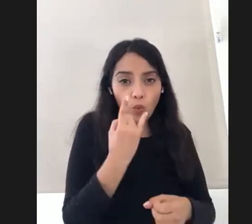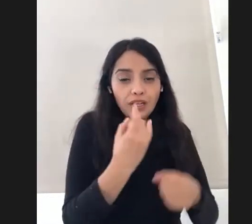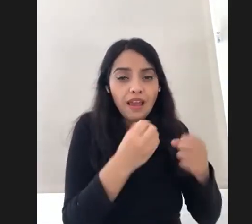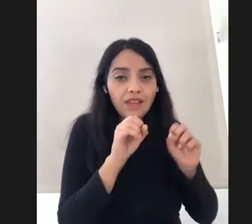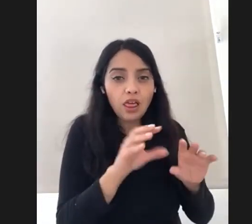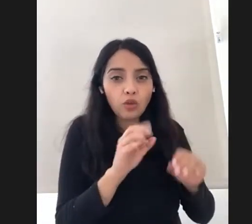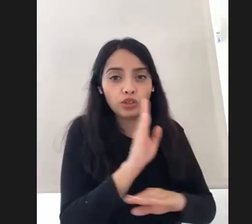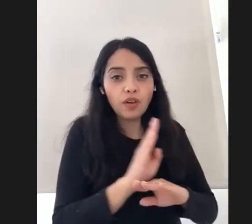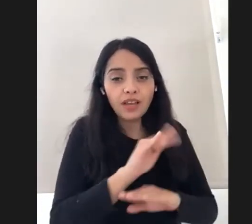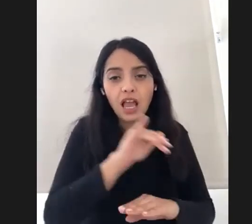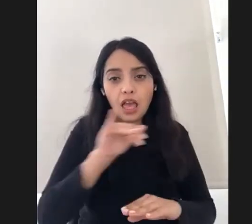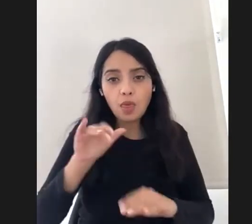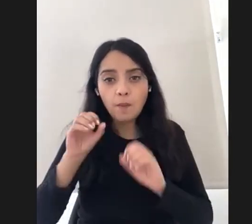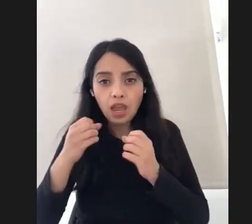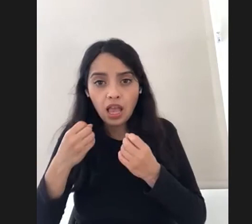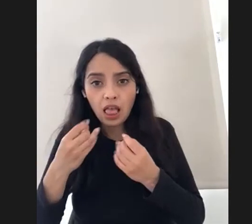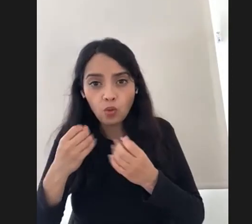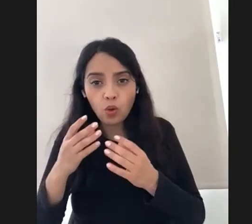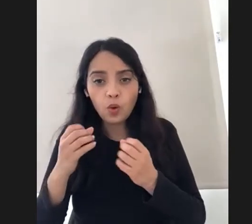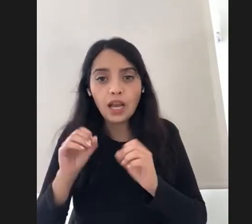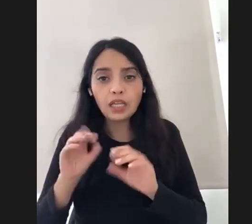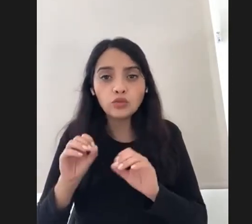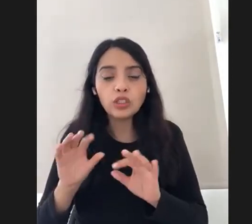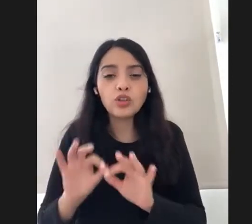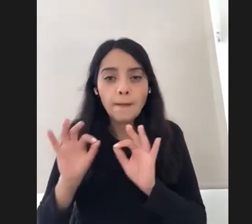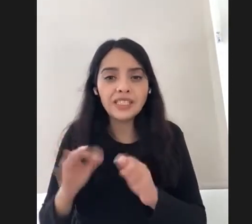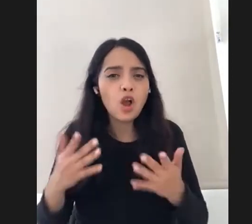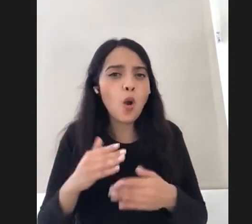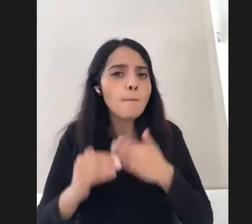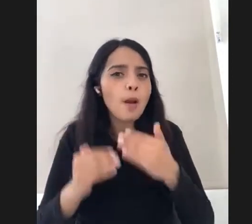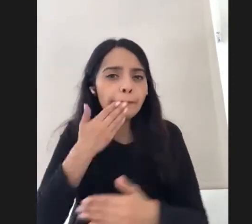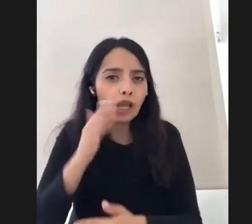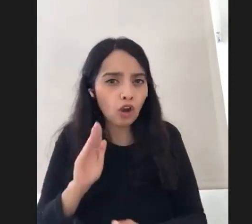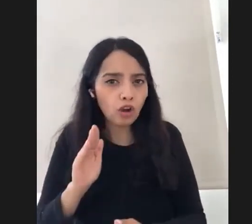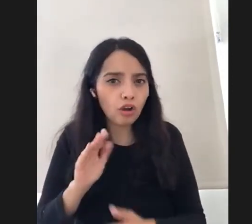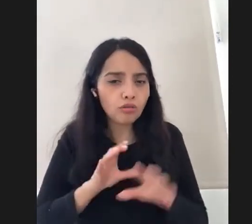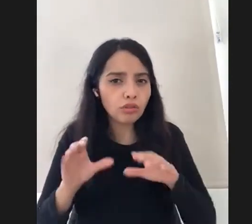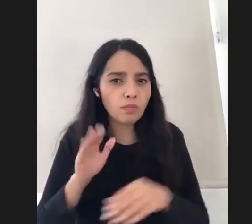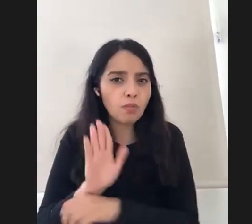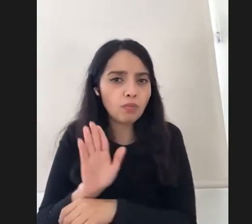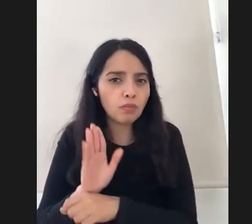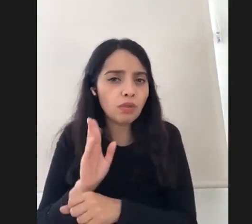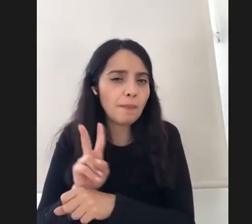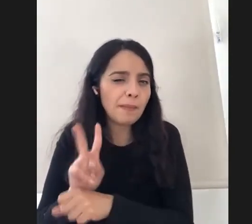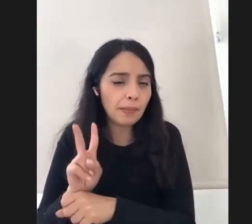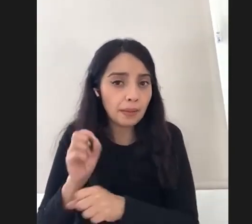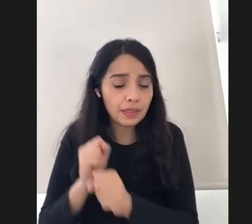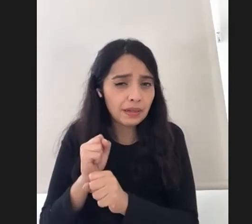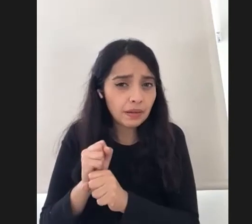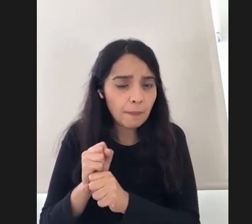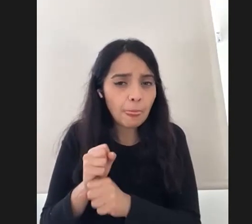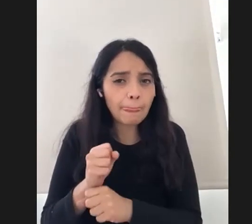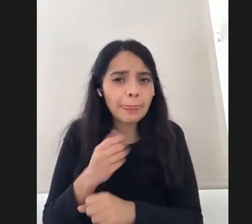sus procesos educativos, sus prácticas educativas, y al revés, cómo han mejorado los profesores que estudiaron educación especial y